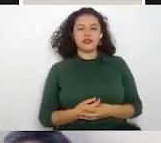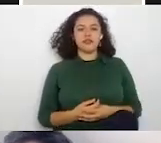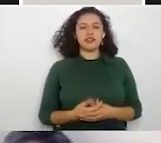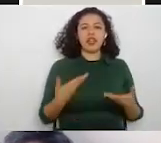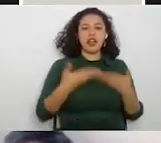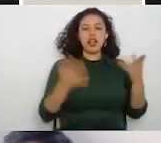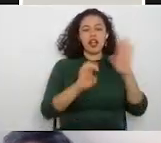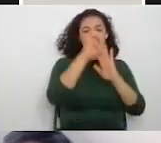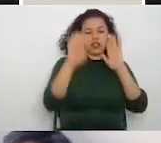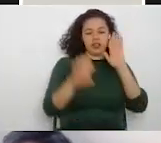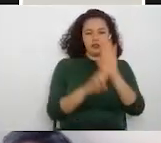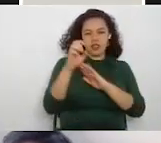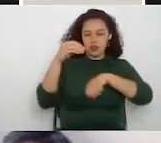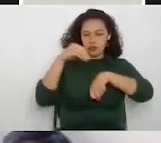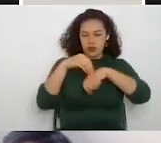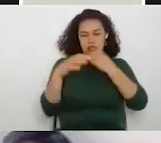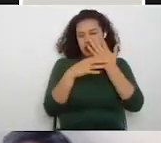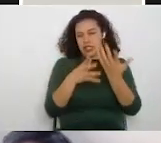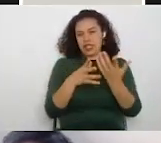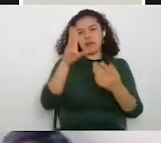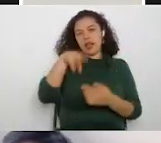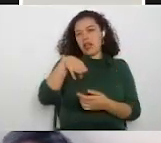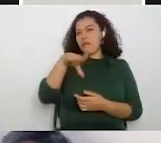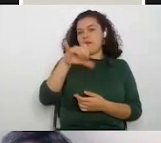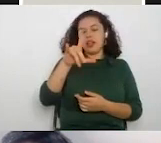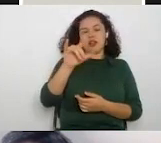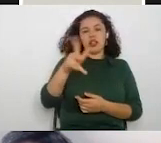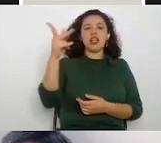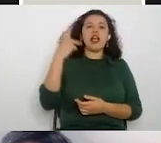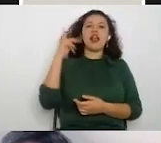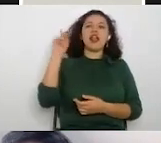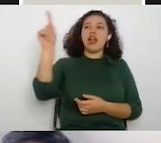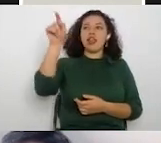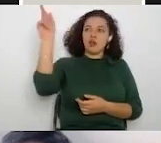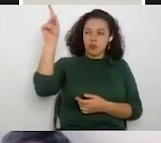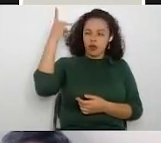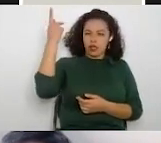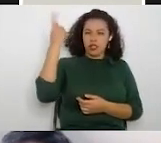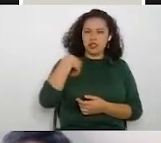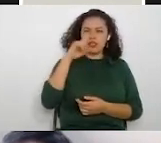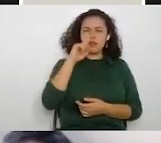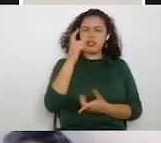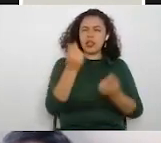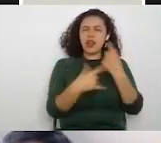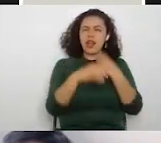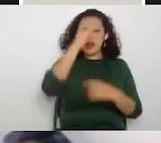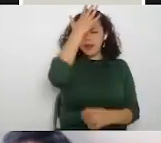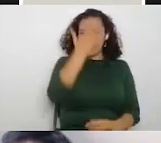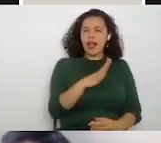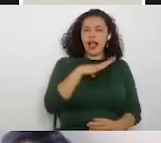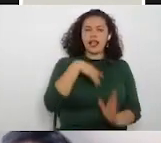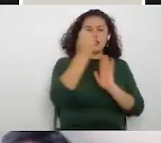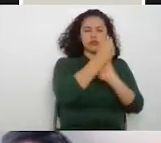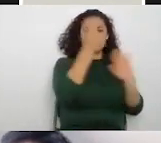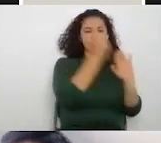están poniendo ahorita de los manuales del Politécnico, vi que en alguna imagen venía un sello, bueno,